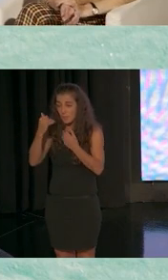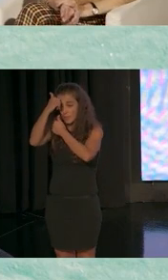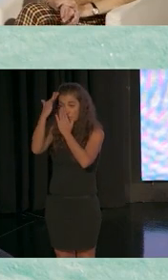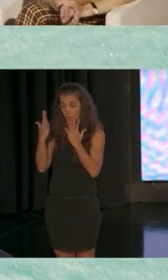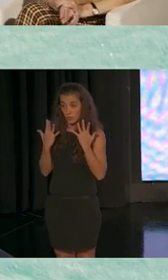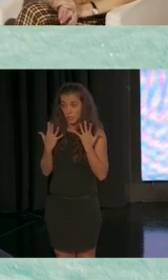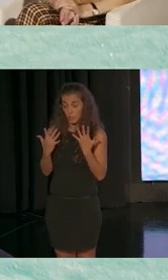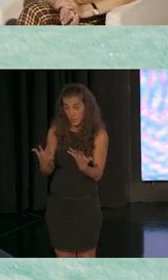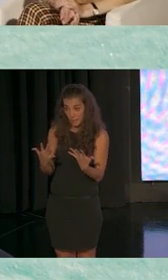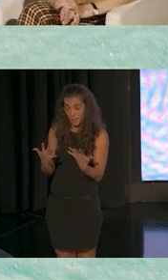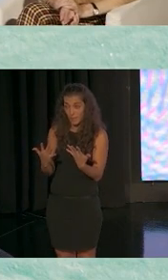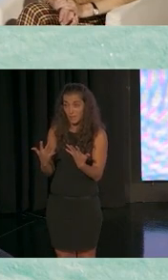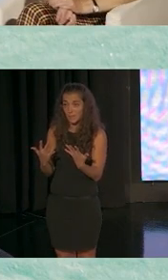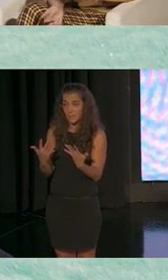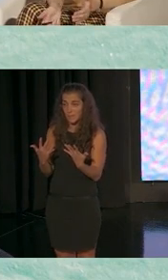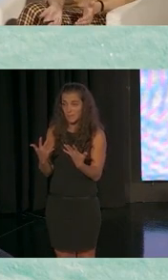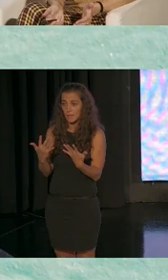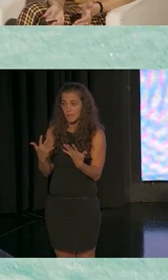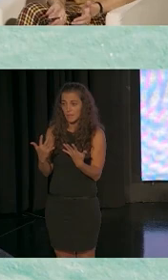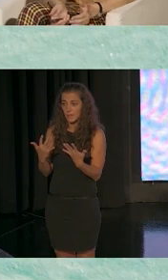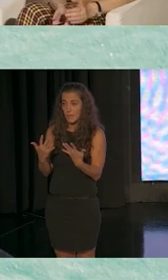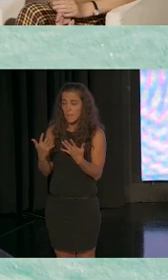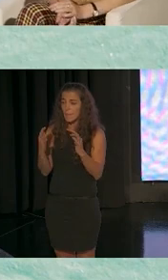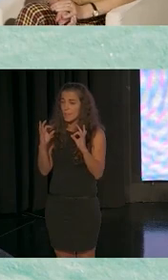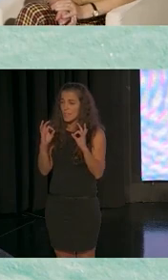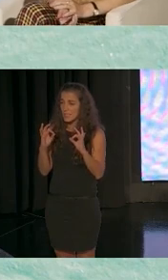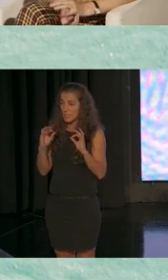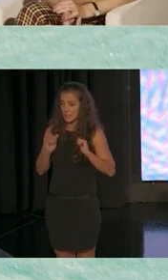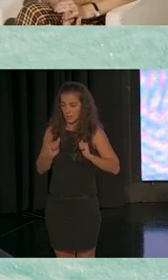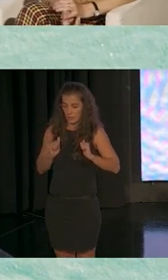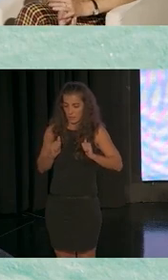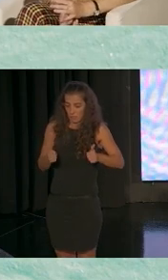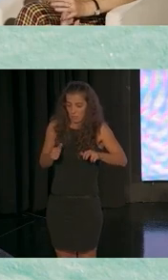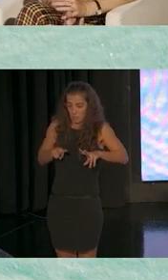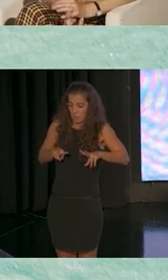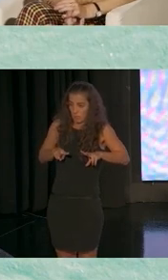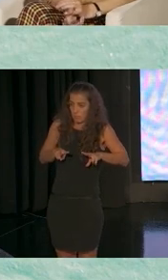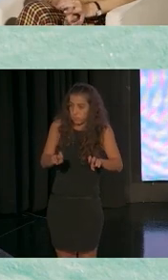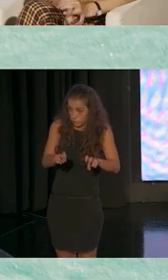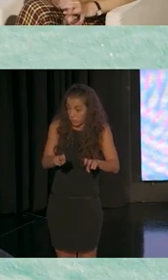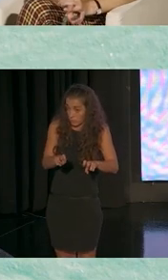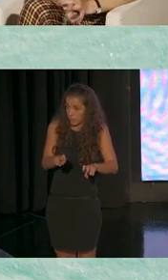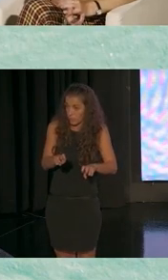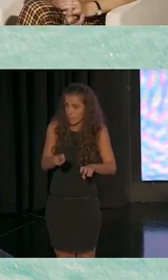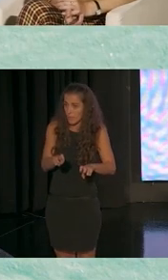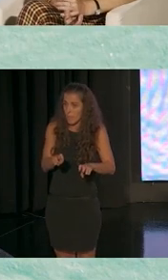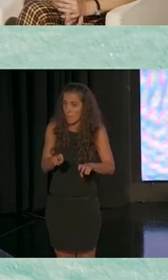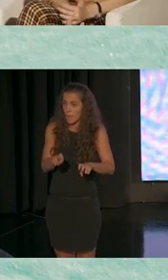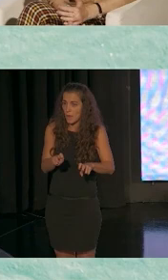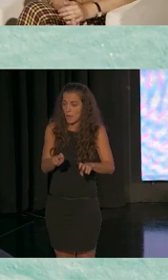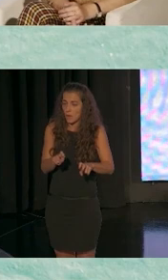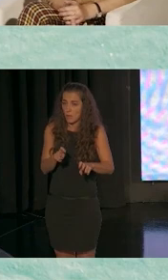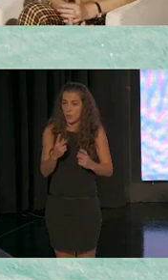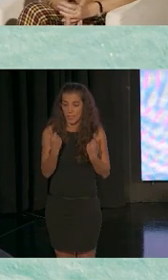eh lógicamente tiene como punto de arranque tiene como punto de inicio las necesidades de